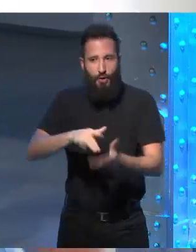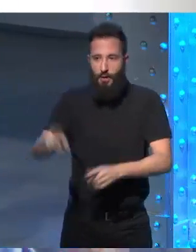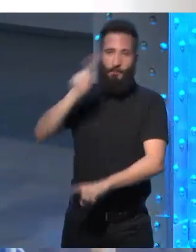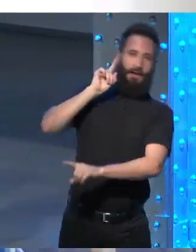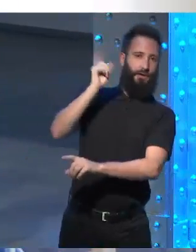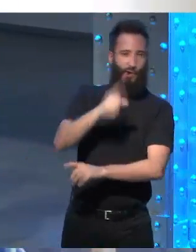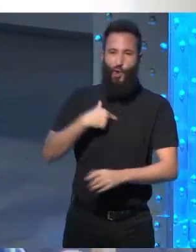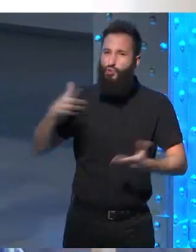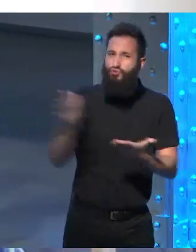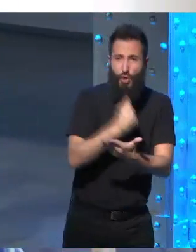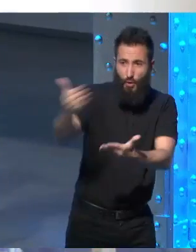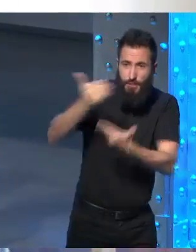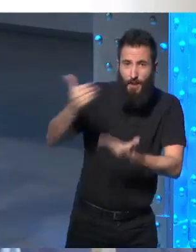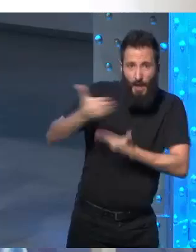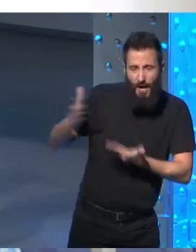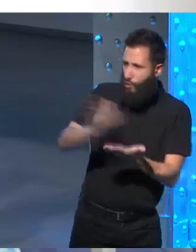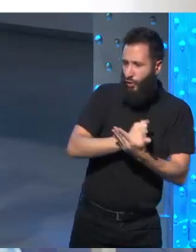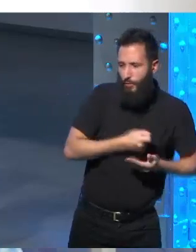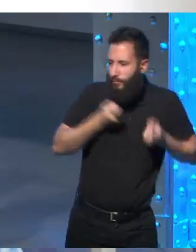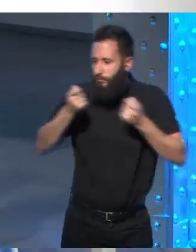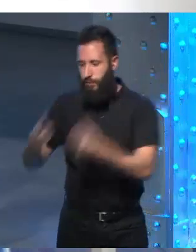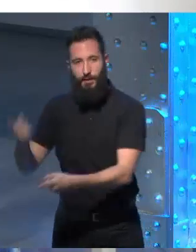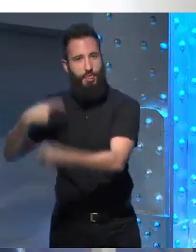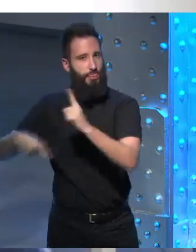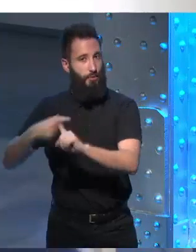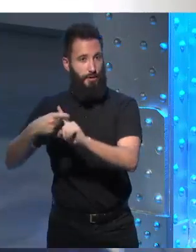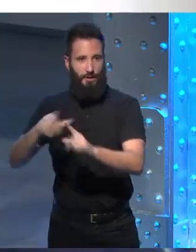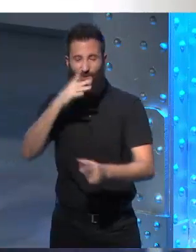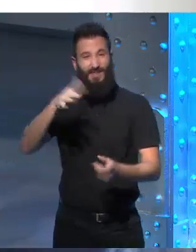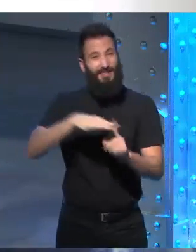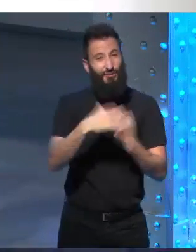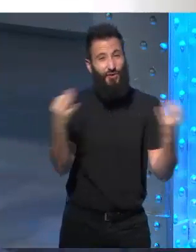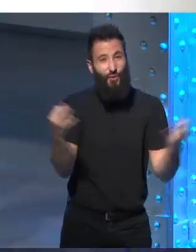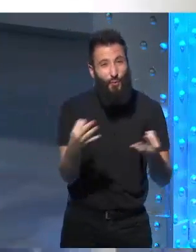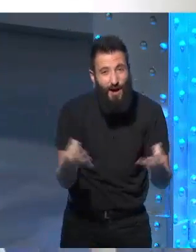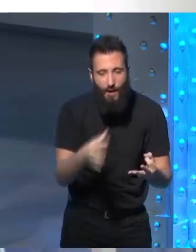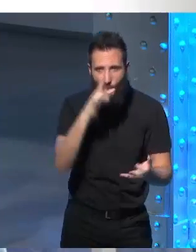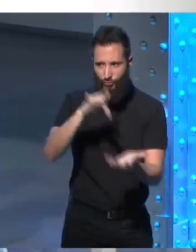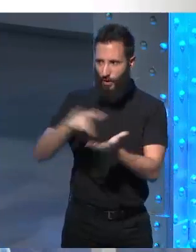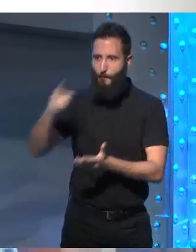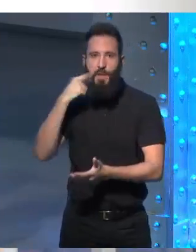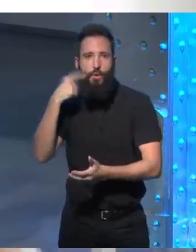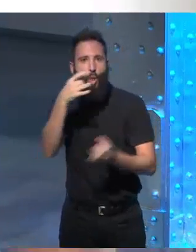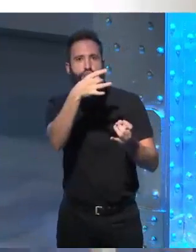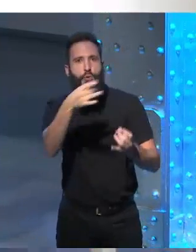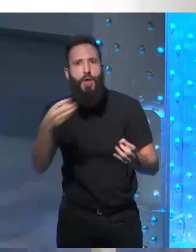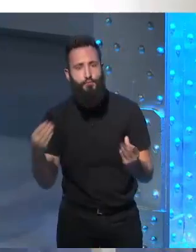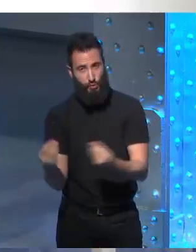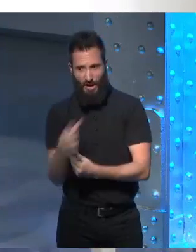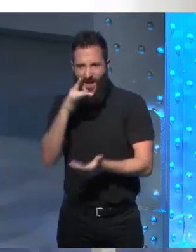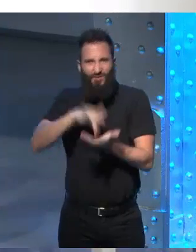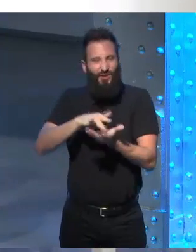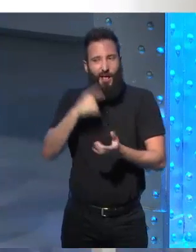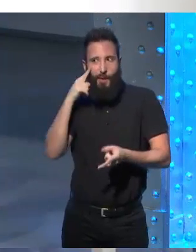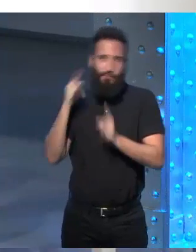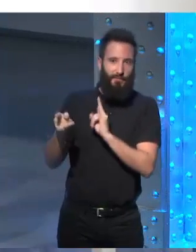hayan regalado y dáselo, que lo puedan ellos revender. Hombre, por favor. ¿Qué pasa? Pues bueno, pues que tienen un montón de deudas ahora. O sea, ¿les han ido un tuerto o